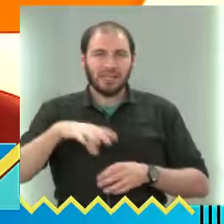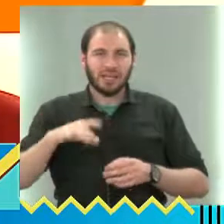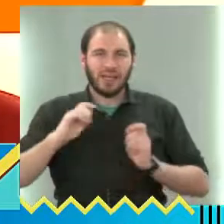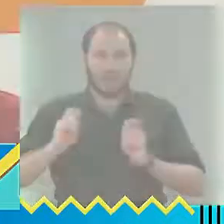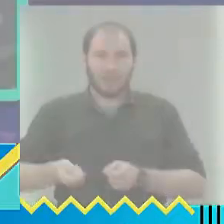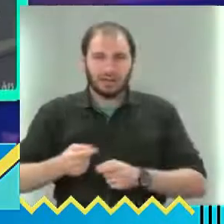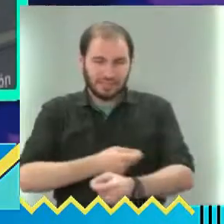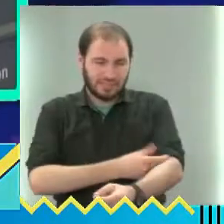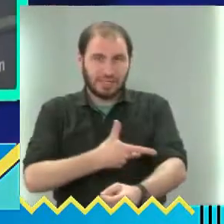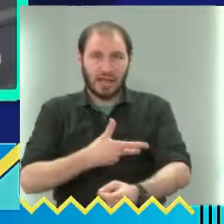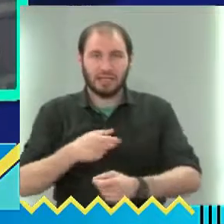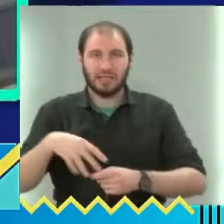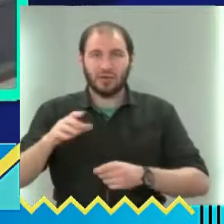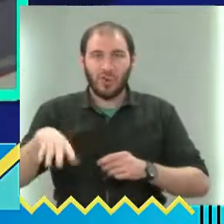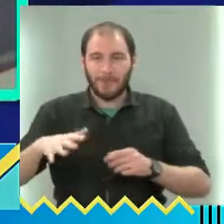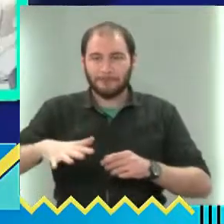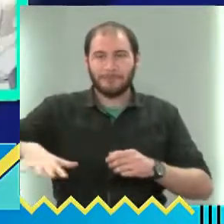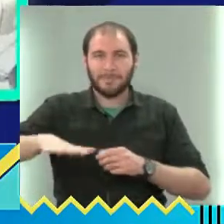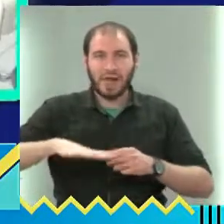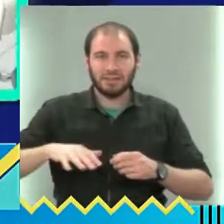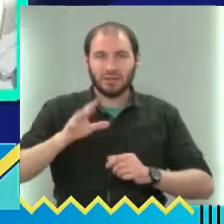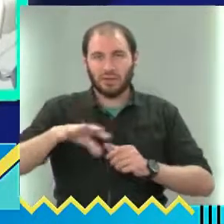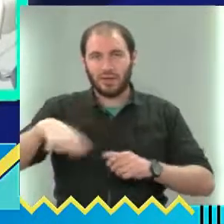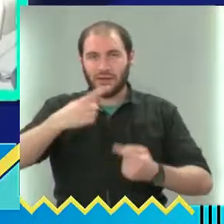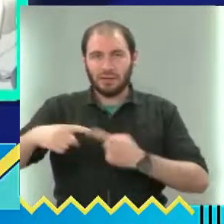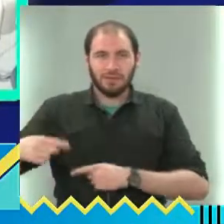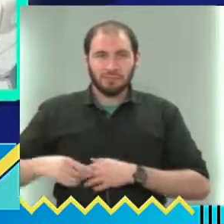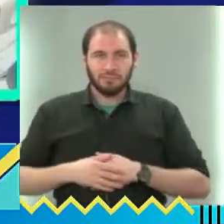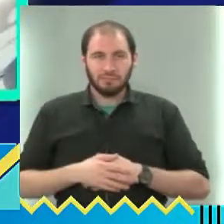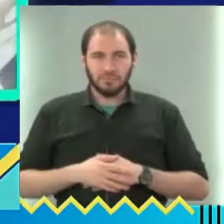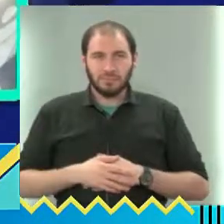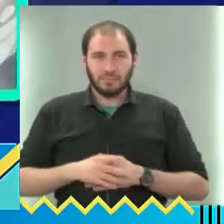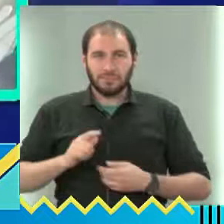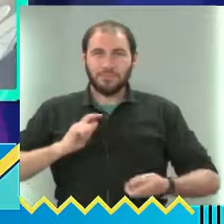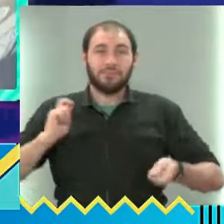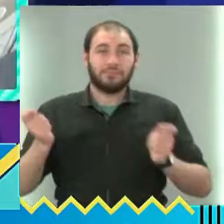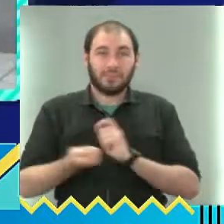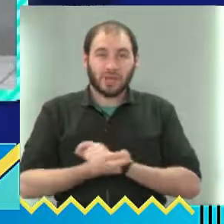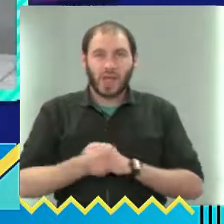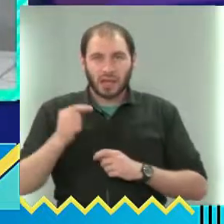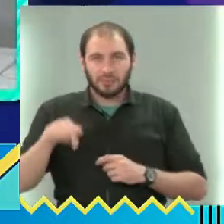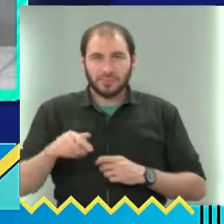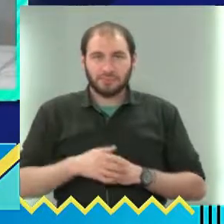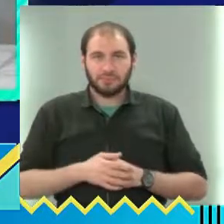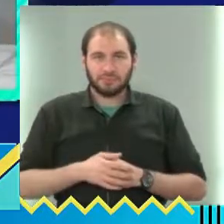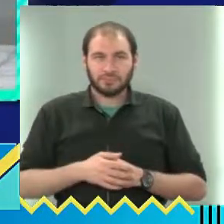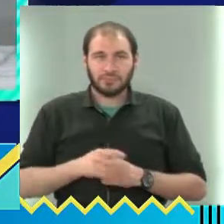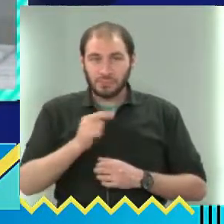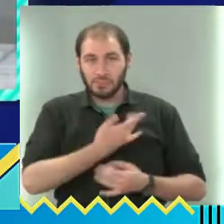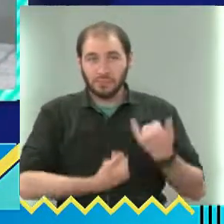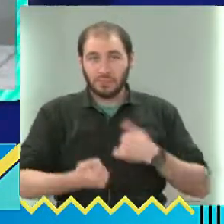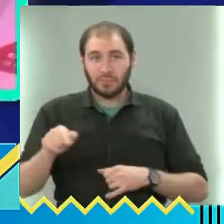y hacer una extracción de sangre en una plaza o en distintos lugares. Así que el cambio que yo veo justamente es, como dice